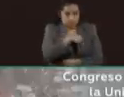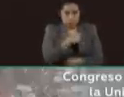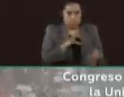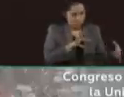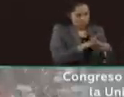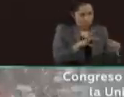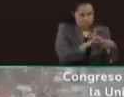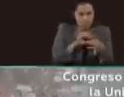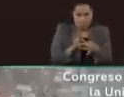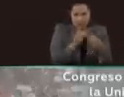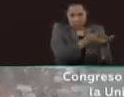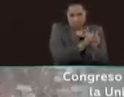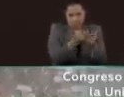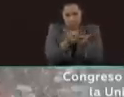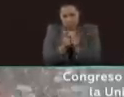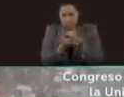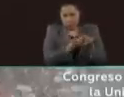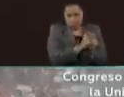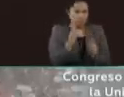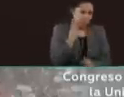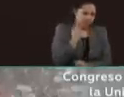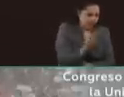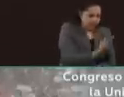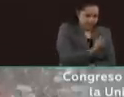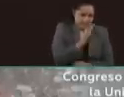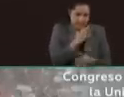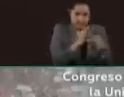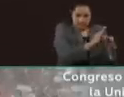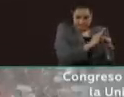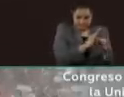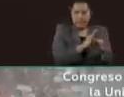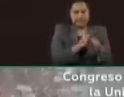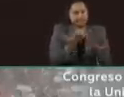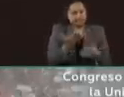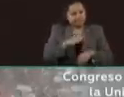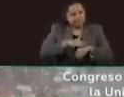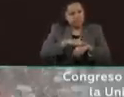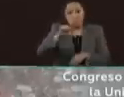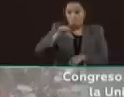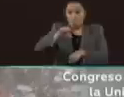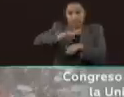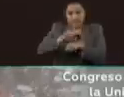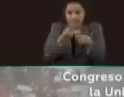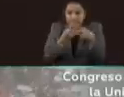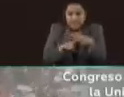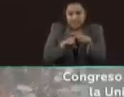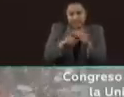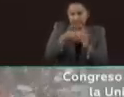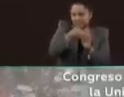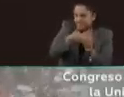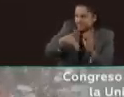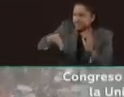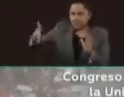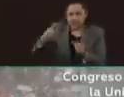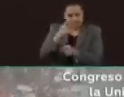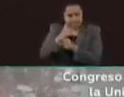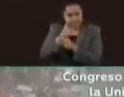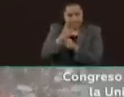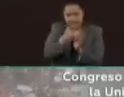este primer periodo ordinario de sesiones que hoy inicia serán discutidos y